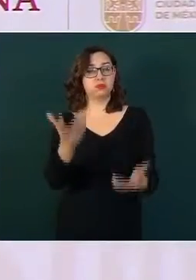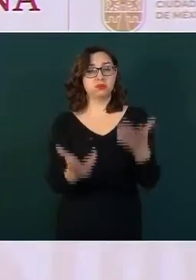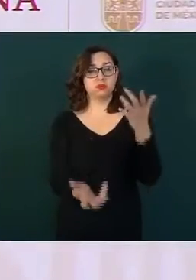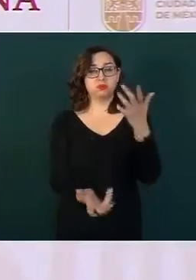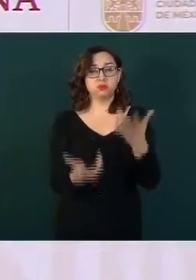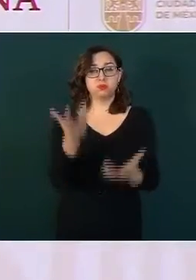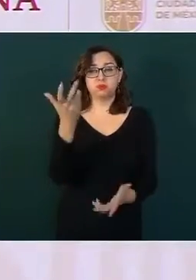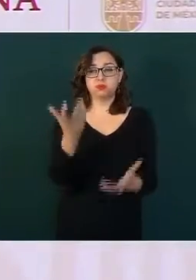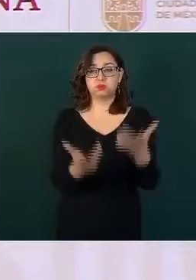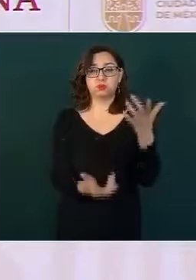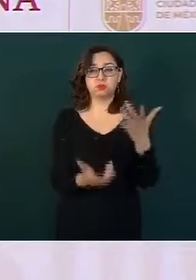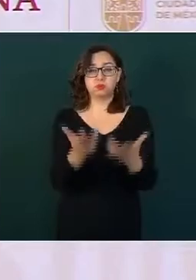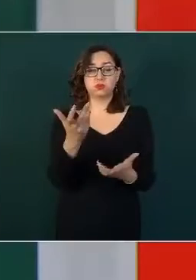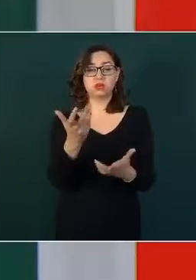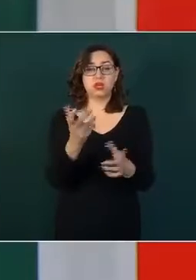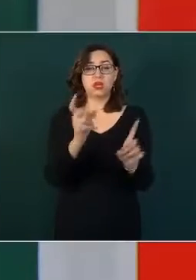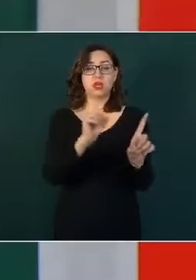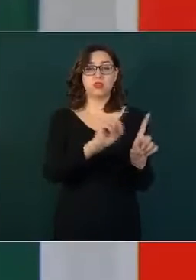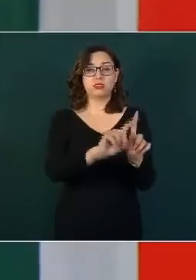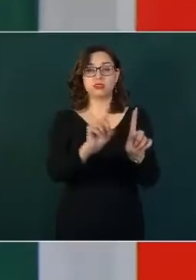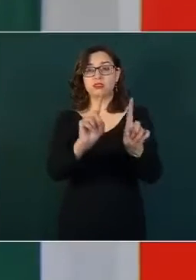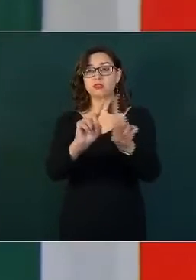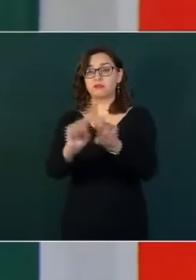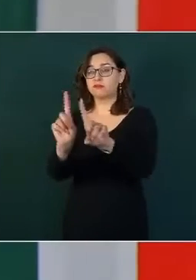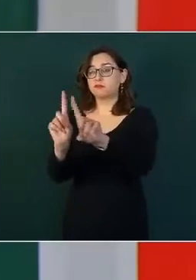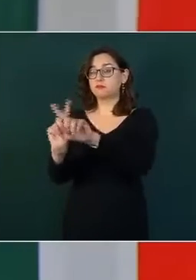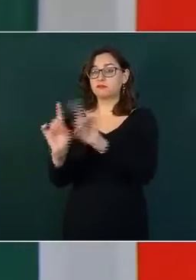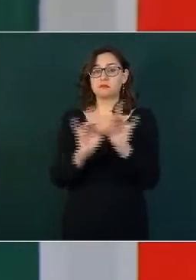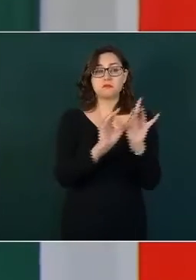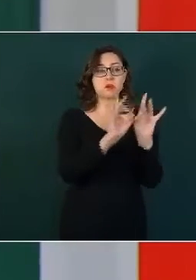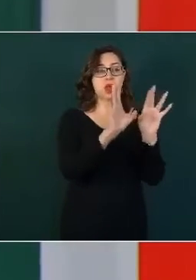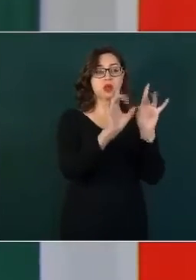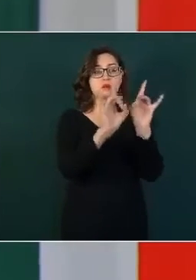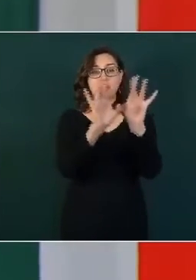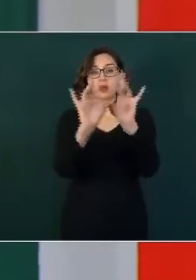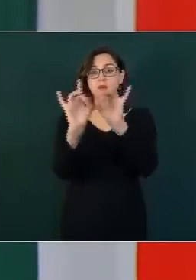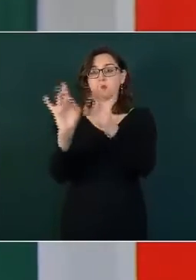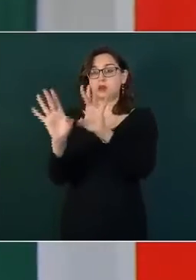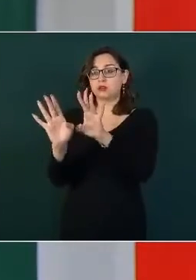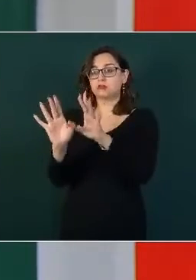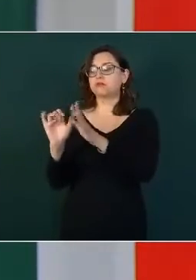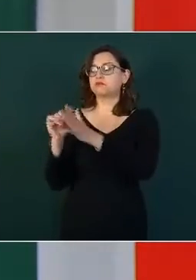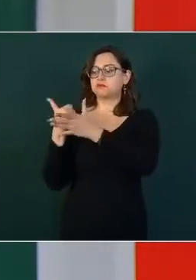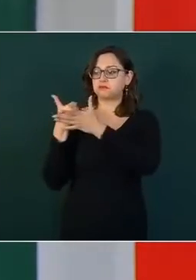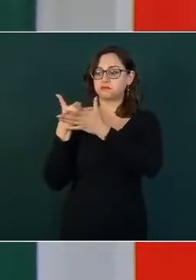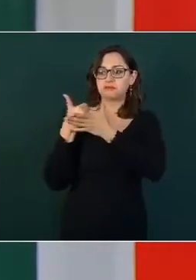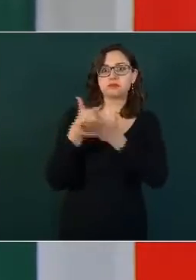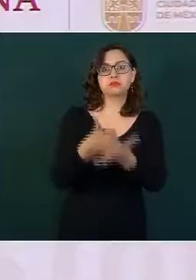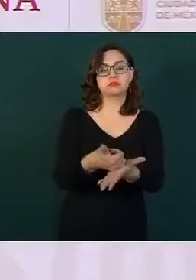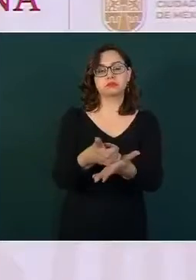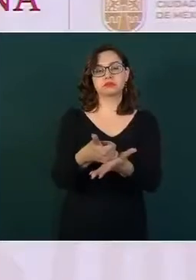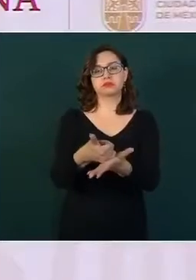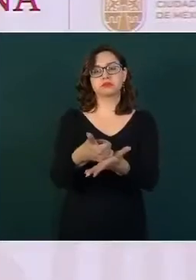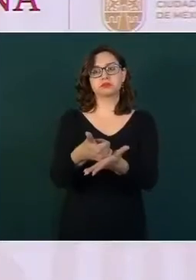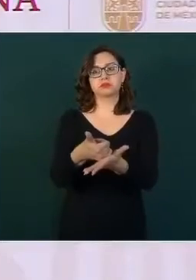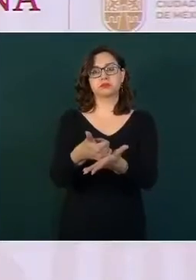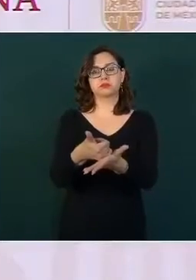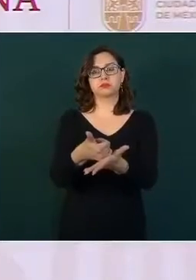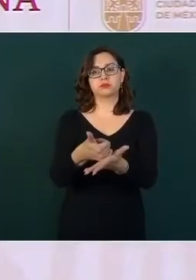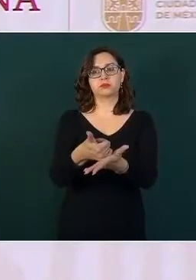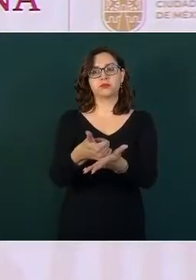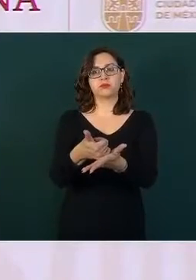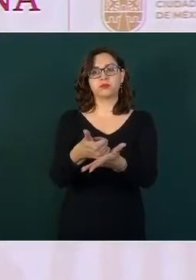incendios y otros siniestros. Y con ellas,